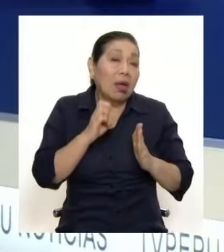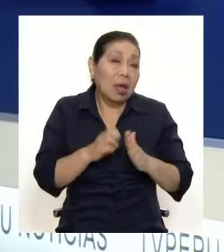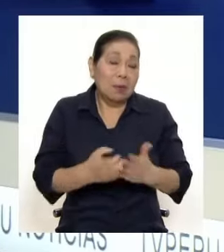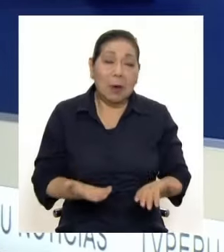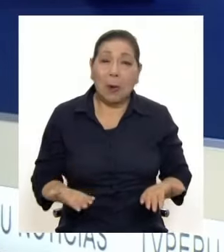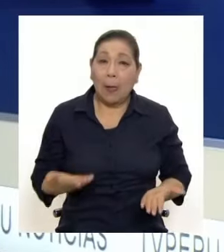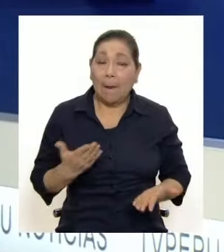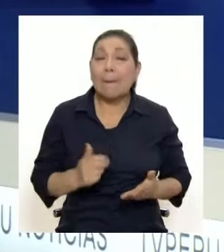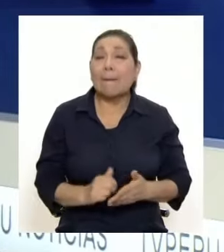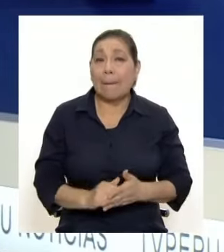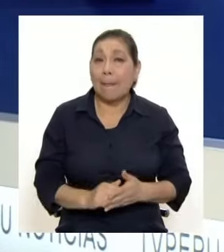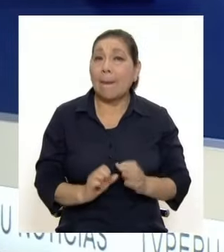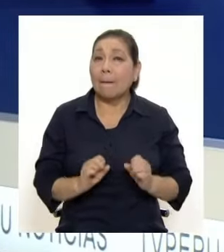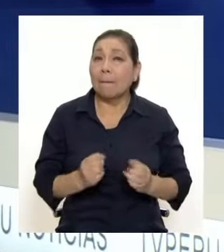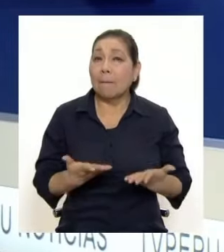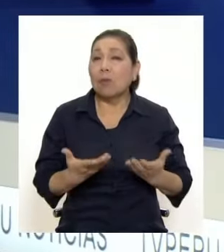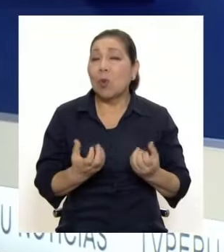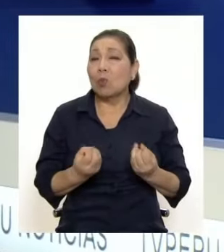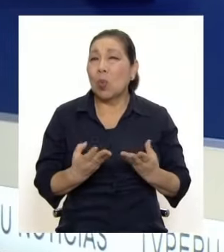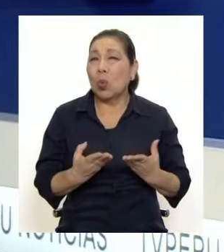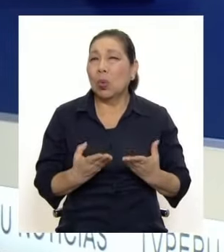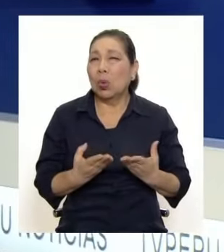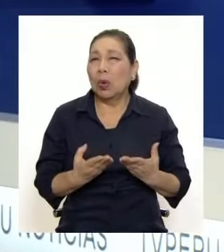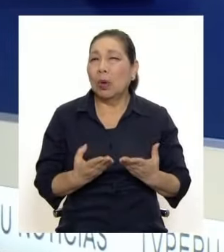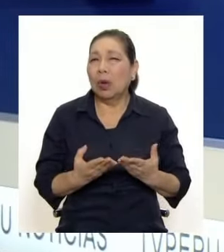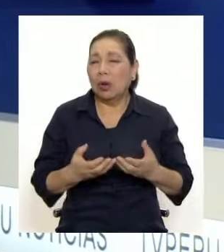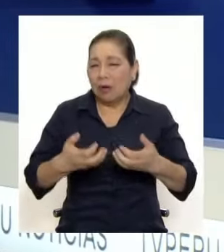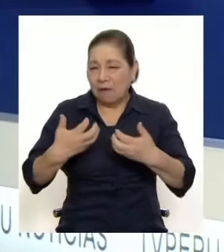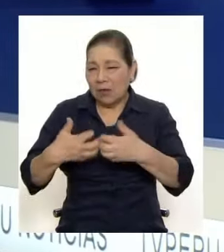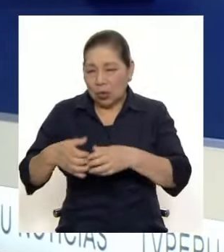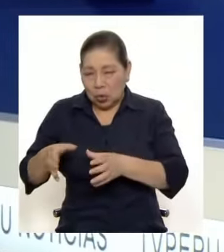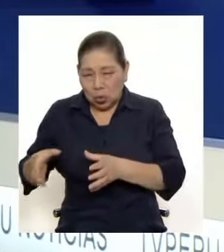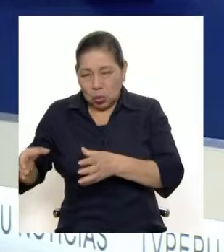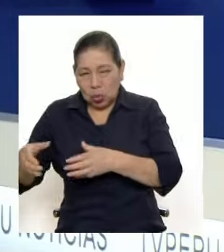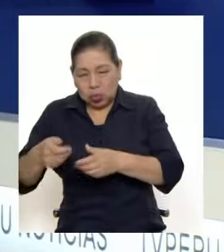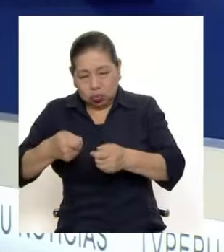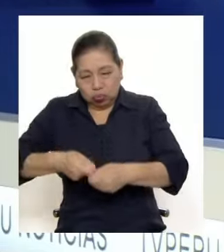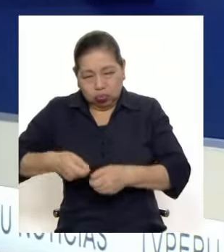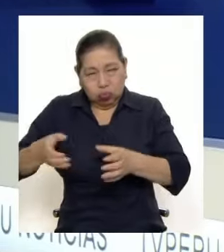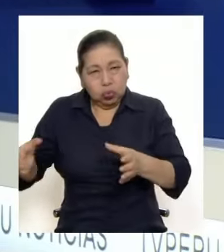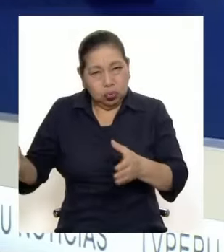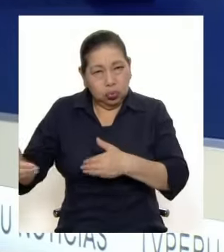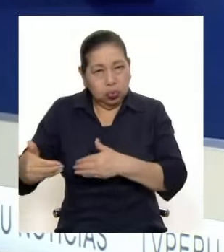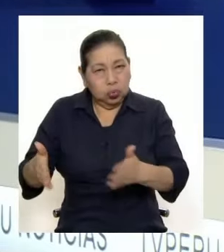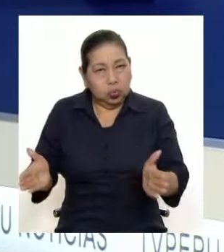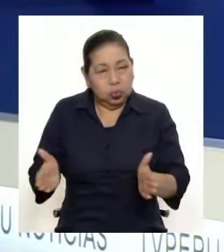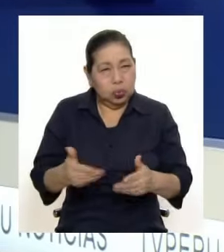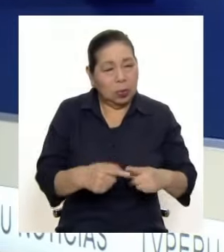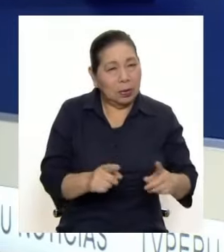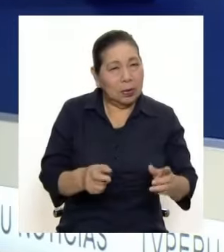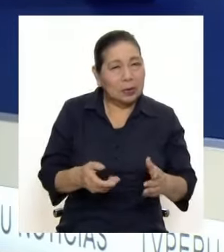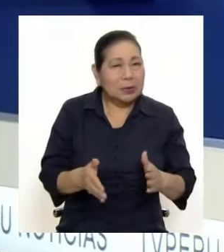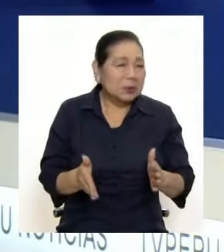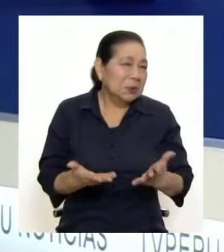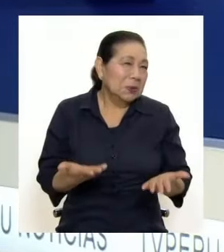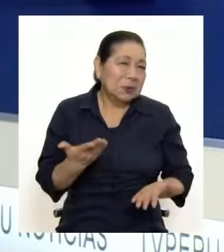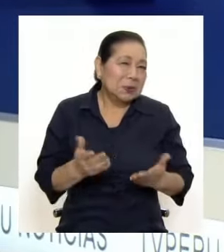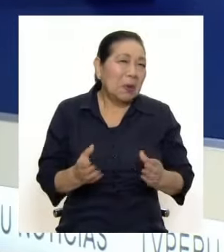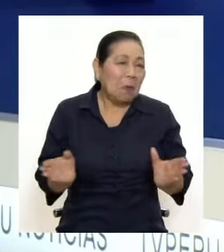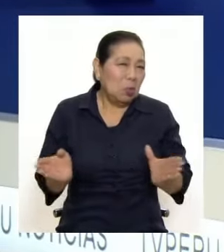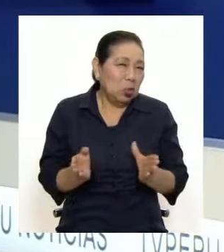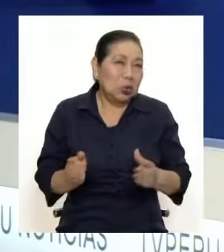tenemos que tenemos muchos microfundicion el nivel de producción que genera un microfundicion